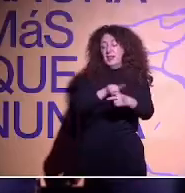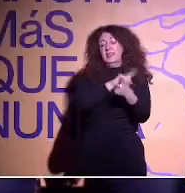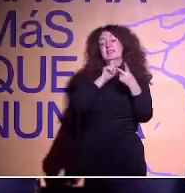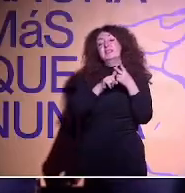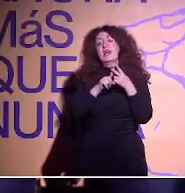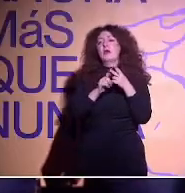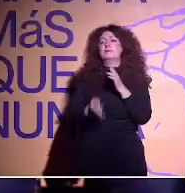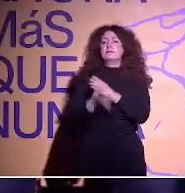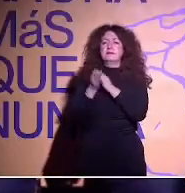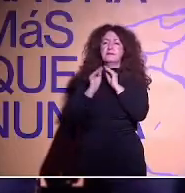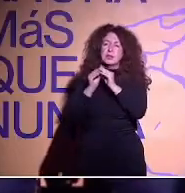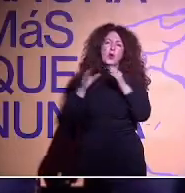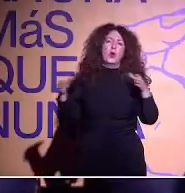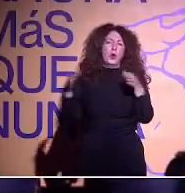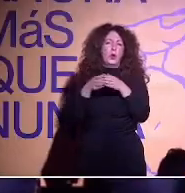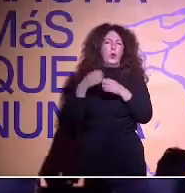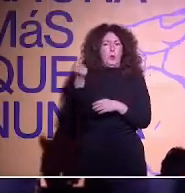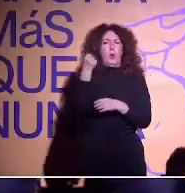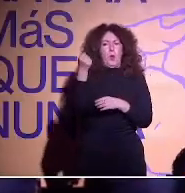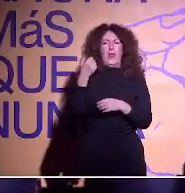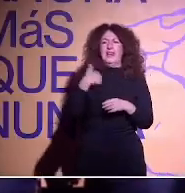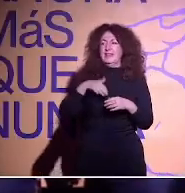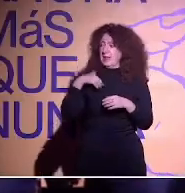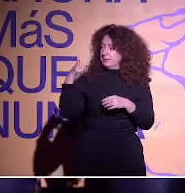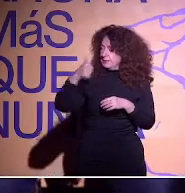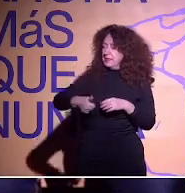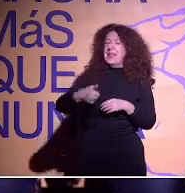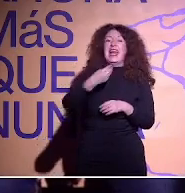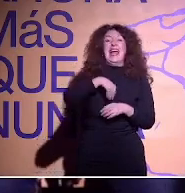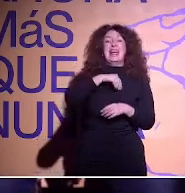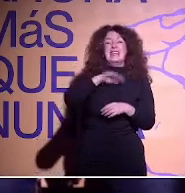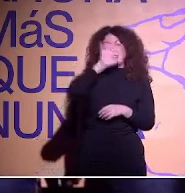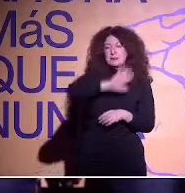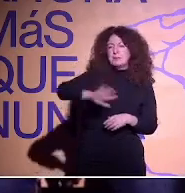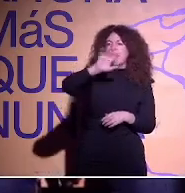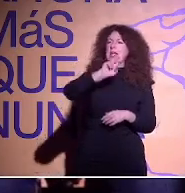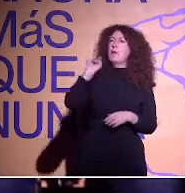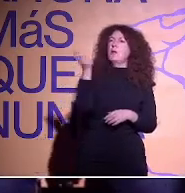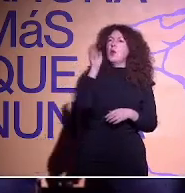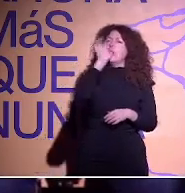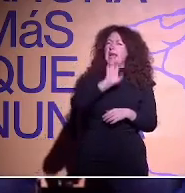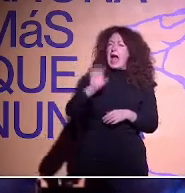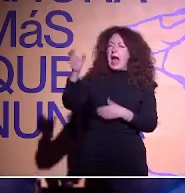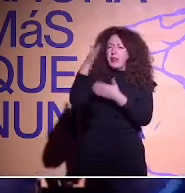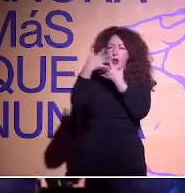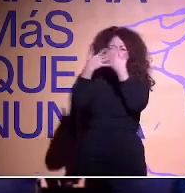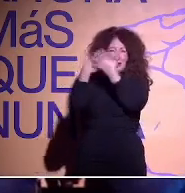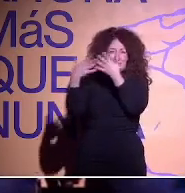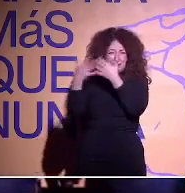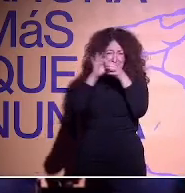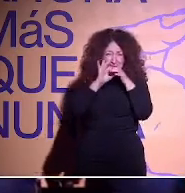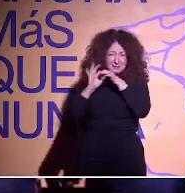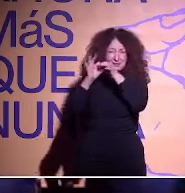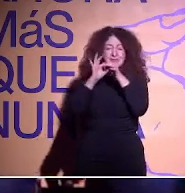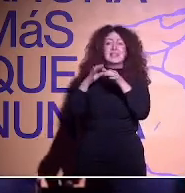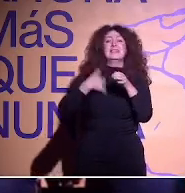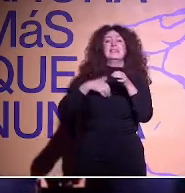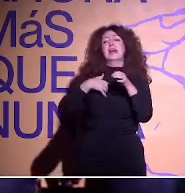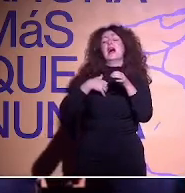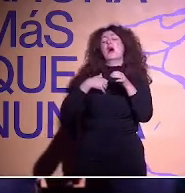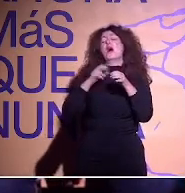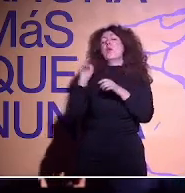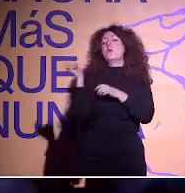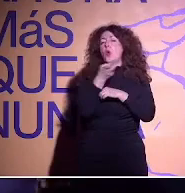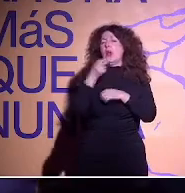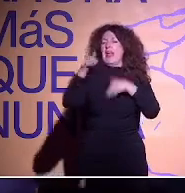bloque de poder que lleva gobernando en España de manera plurinacional y democrática desde hace 4 años juntas